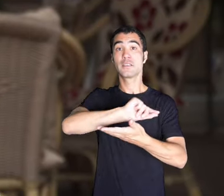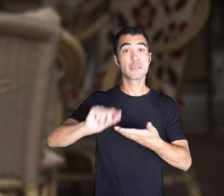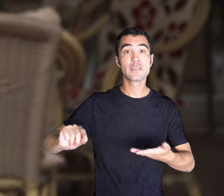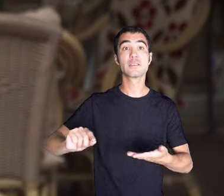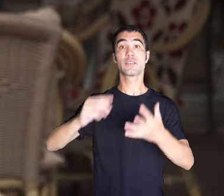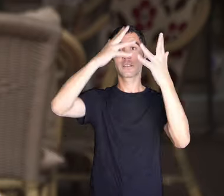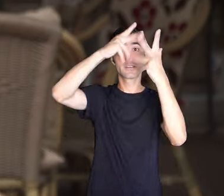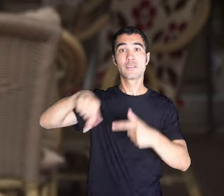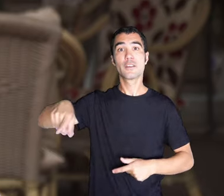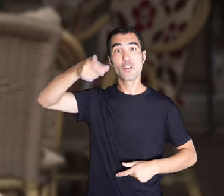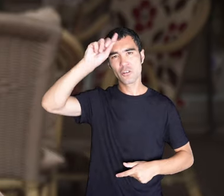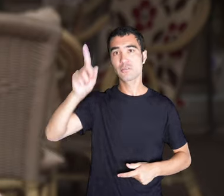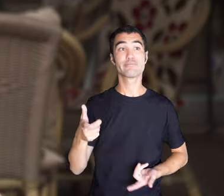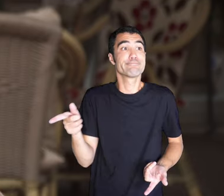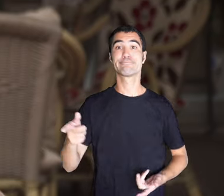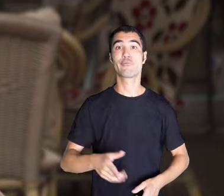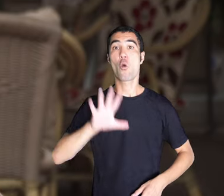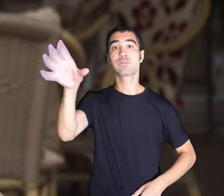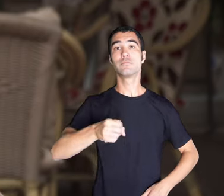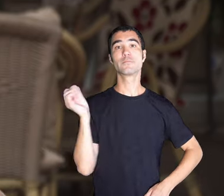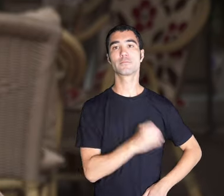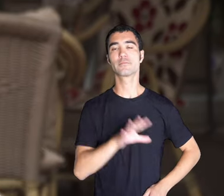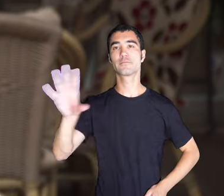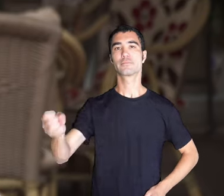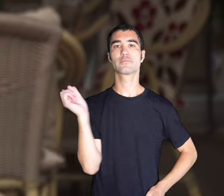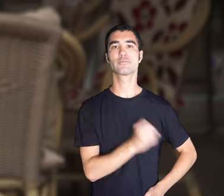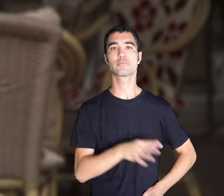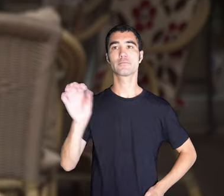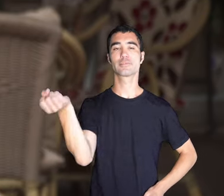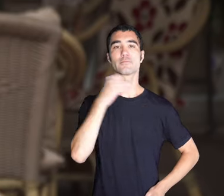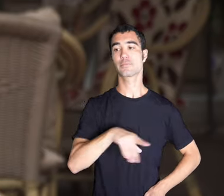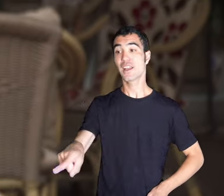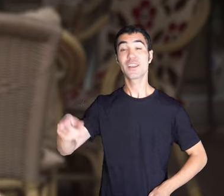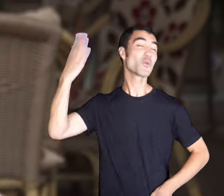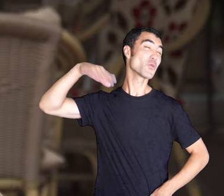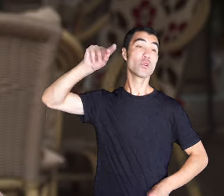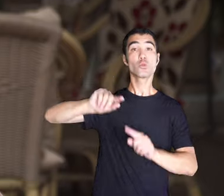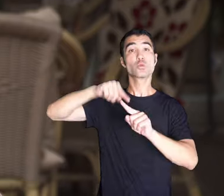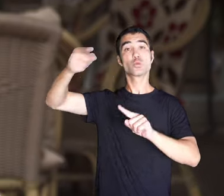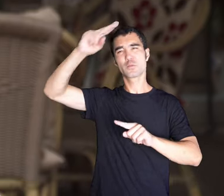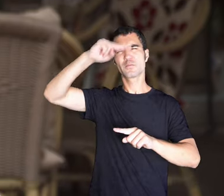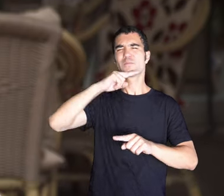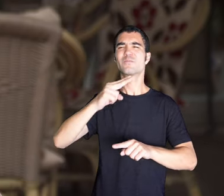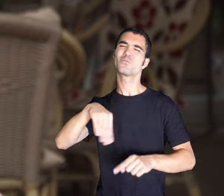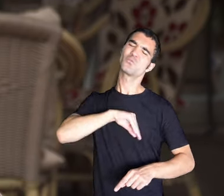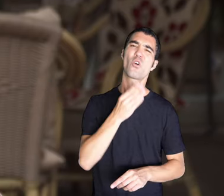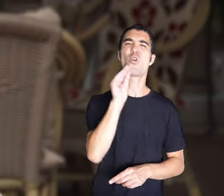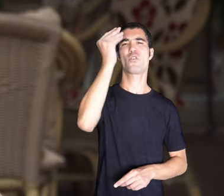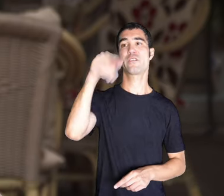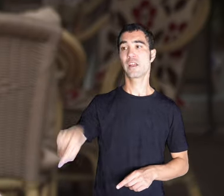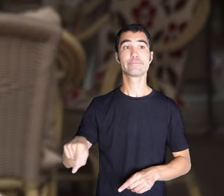ni contar. Ya está. Había perdido a su padre muy joven y no había